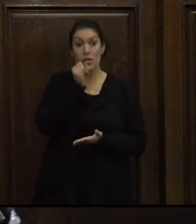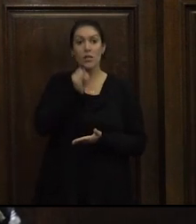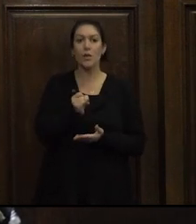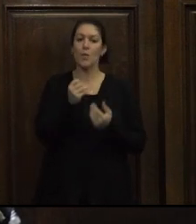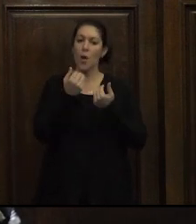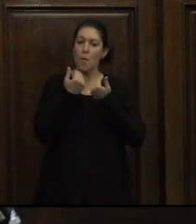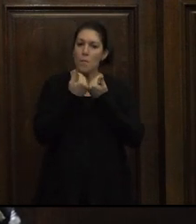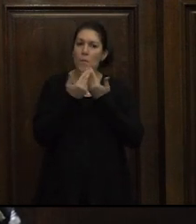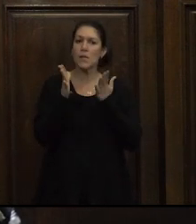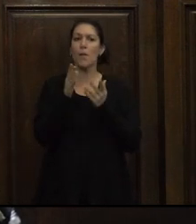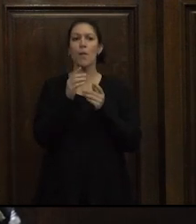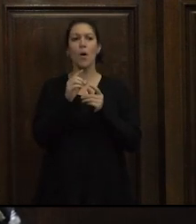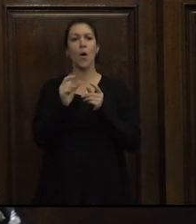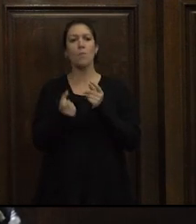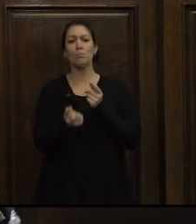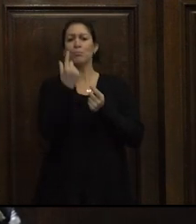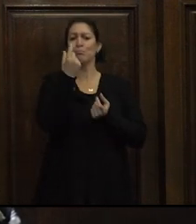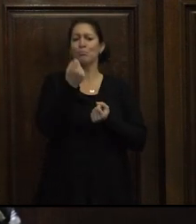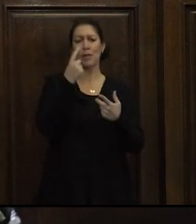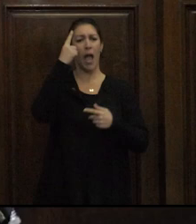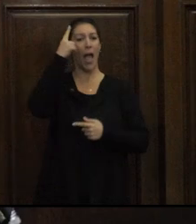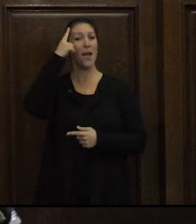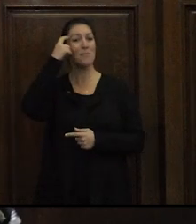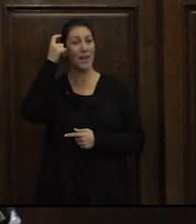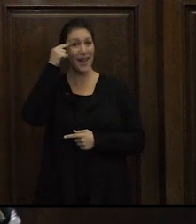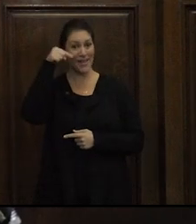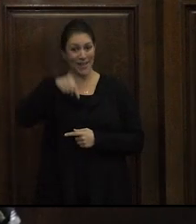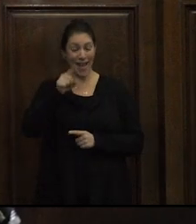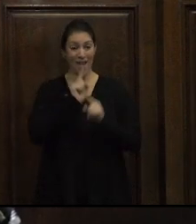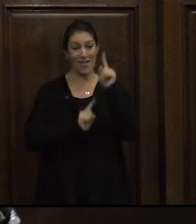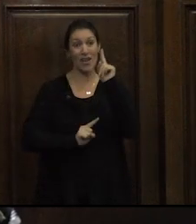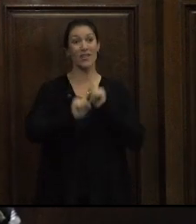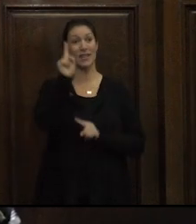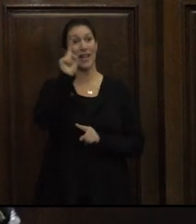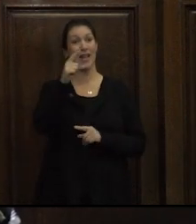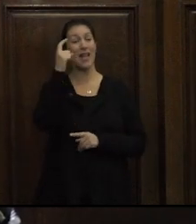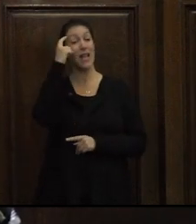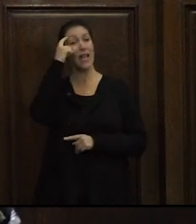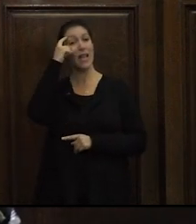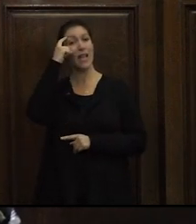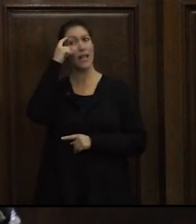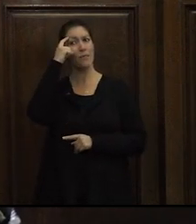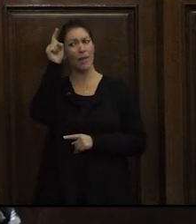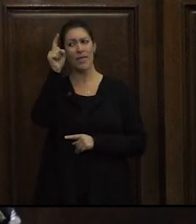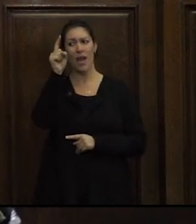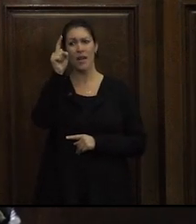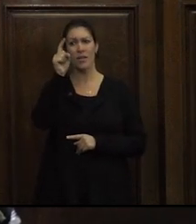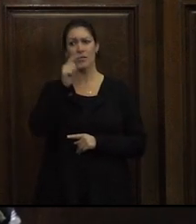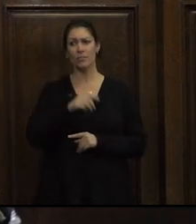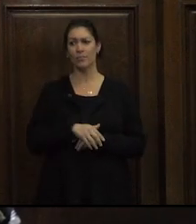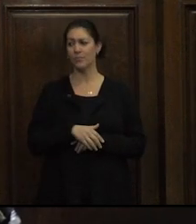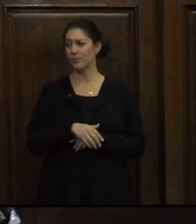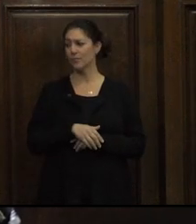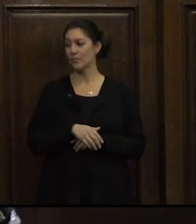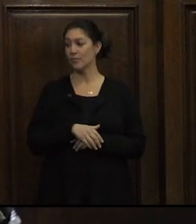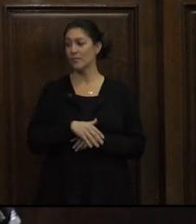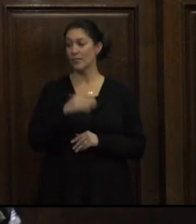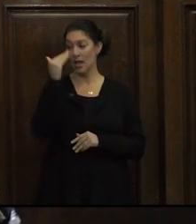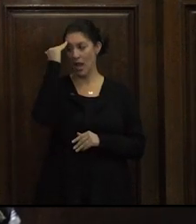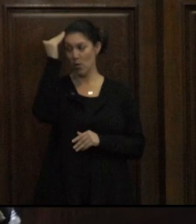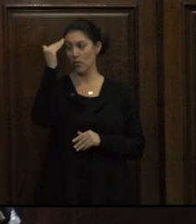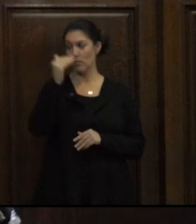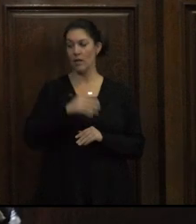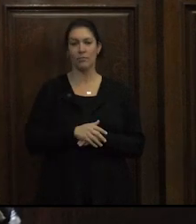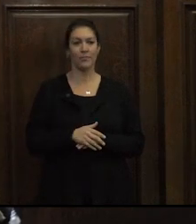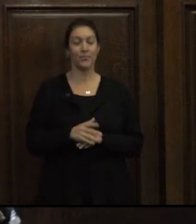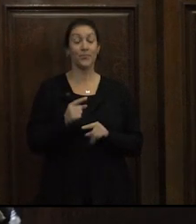empezábamos a hacer nuestras primeras experiencias, entre otras cosas, inventar el CEU. Y yo pensaba, ¿qué